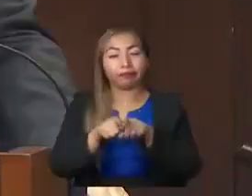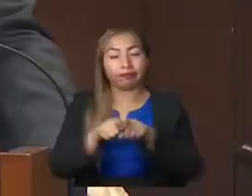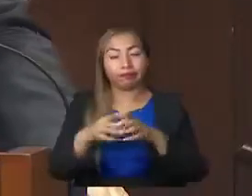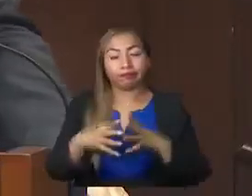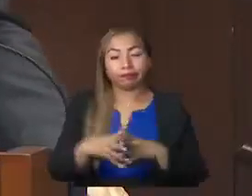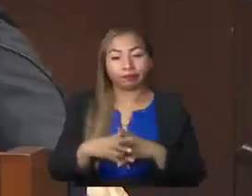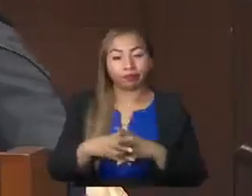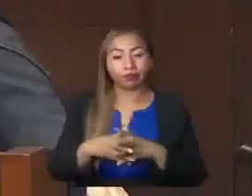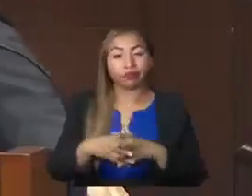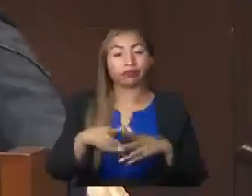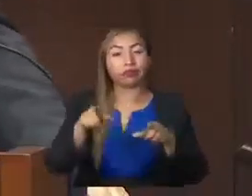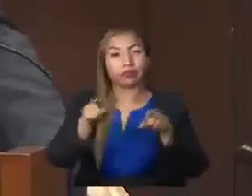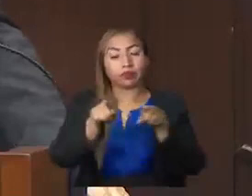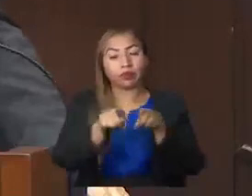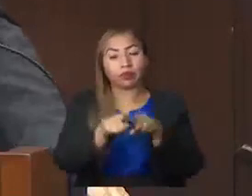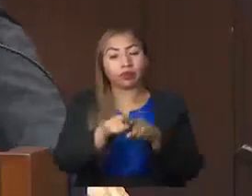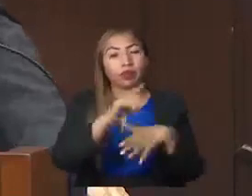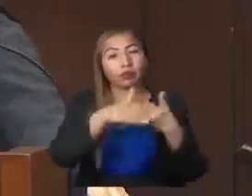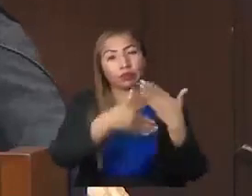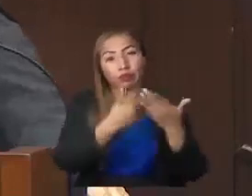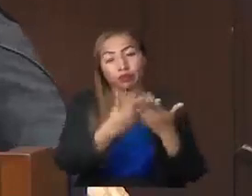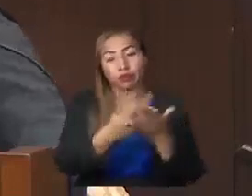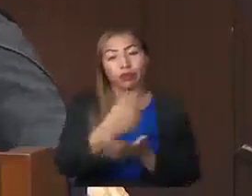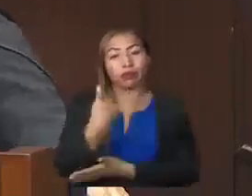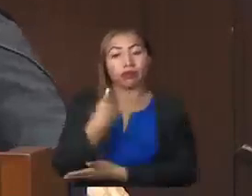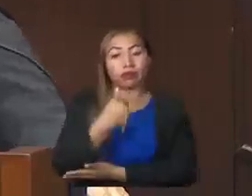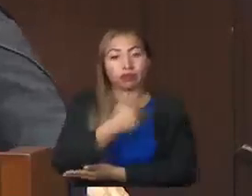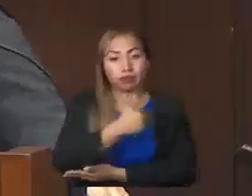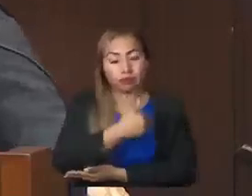Sus Excelencias ministros y viceministros de Estado.